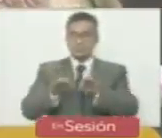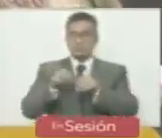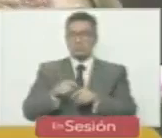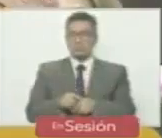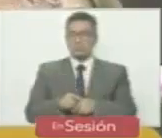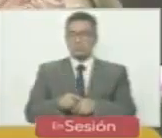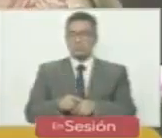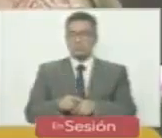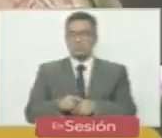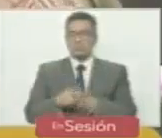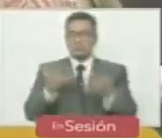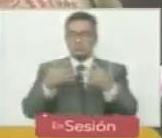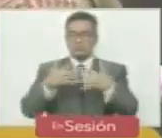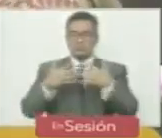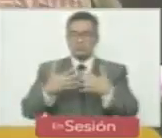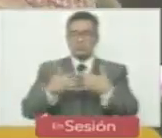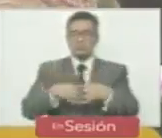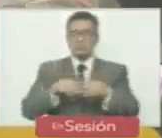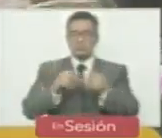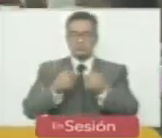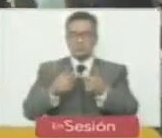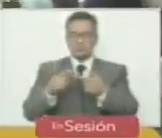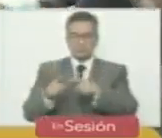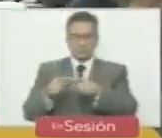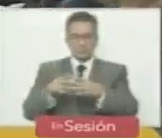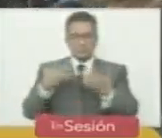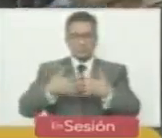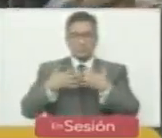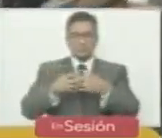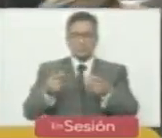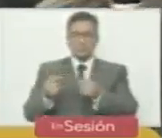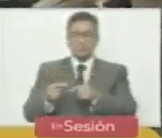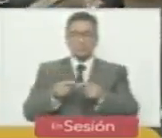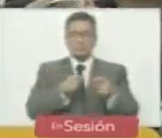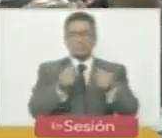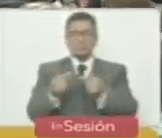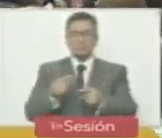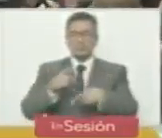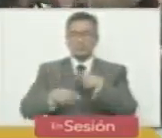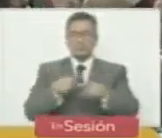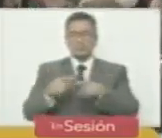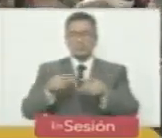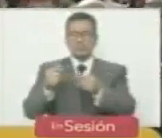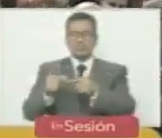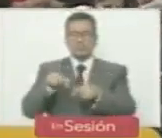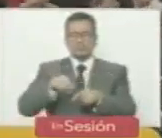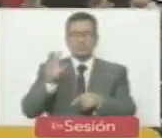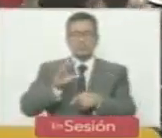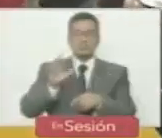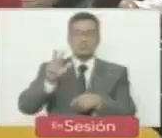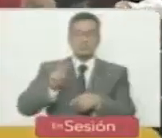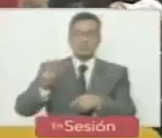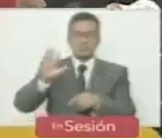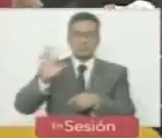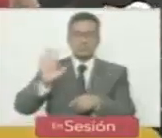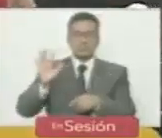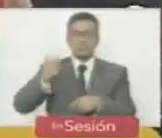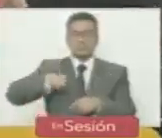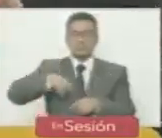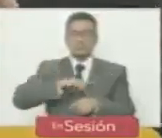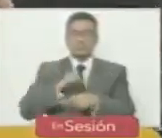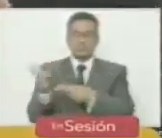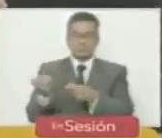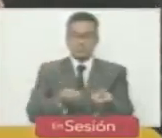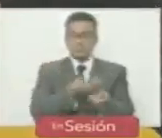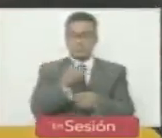de industrializar y diversificar la industria, la manufactura, que genera riquezas para el país. Entonces, nosotros